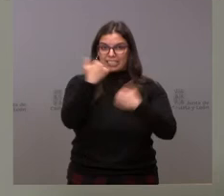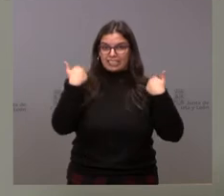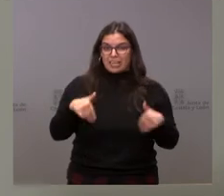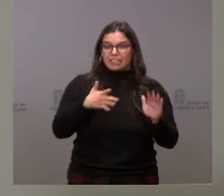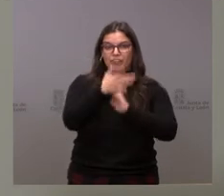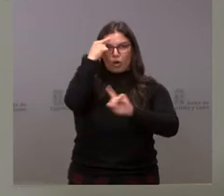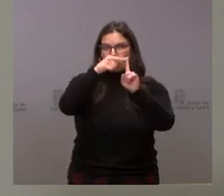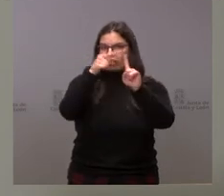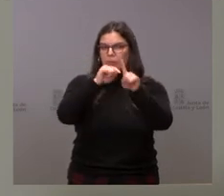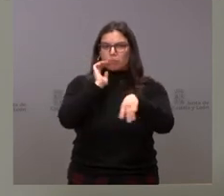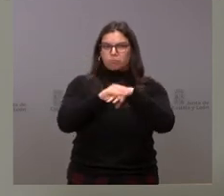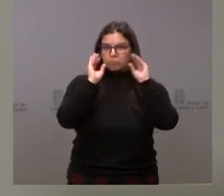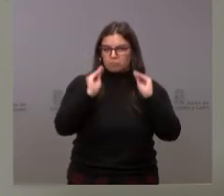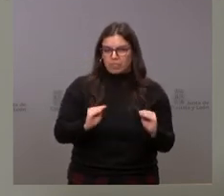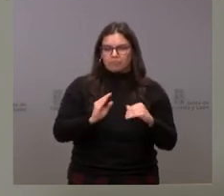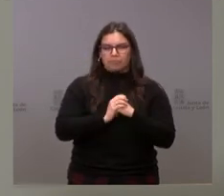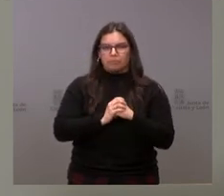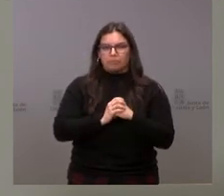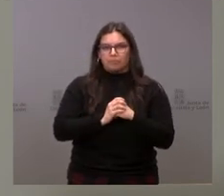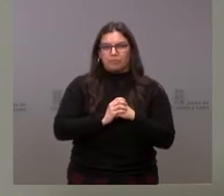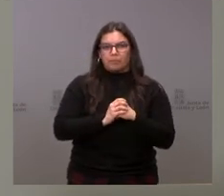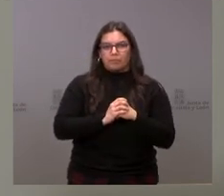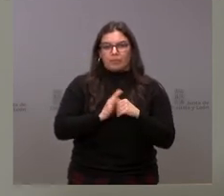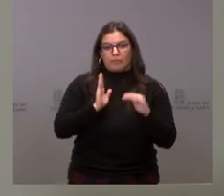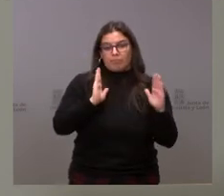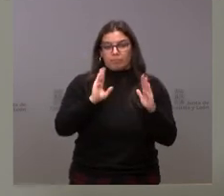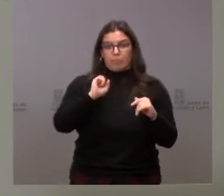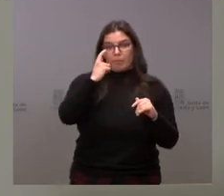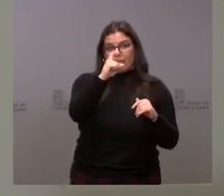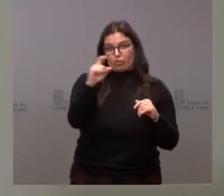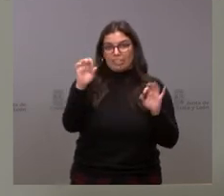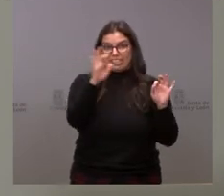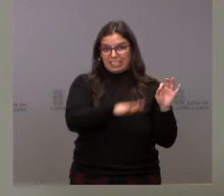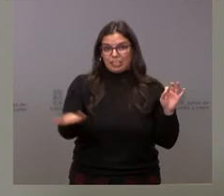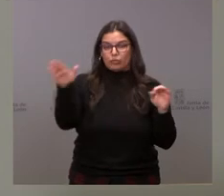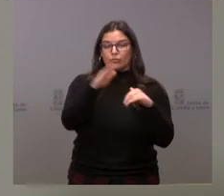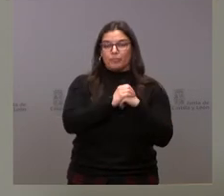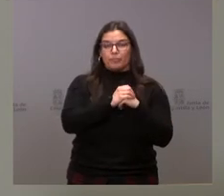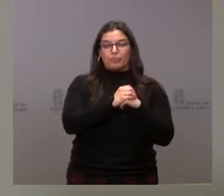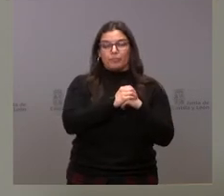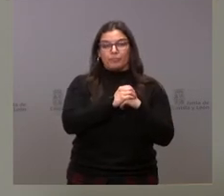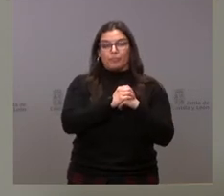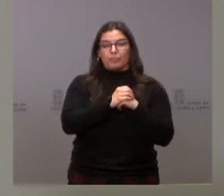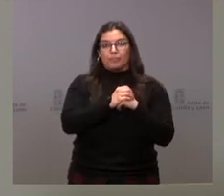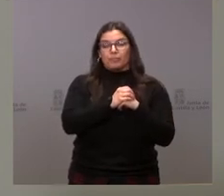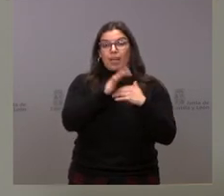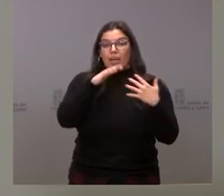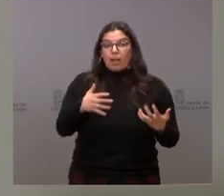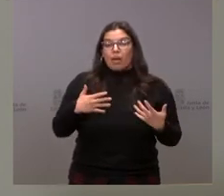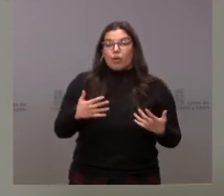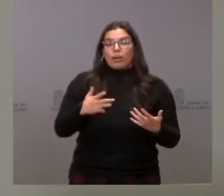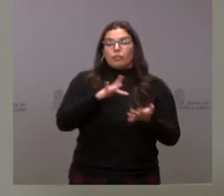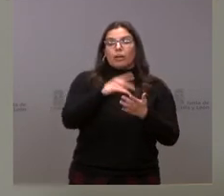de los objetivos que nos habíamos marcado para esta primera dosis de la población pediátrica tenemos en este momento 2